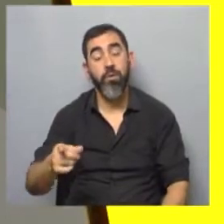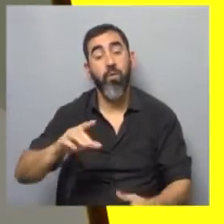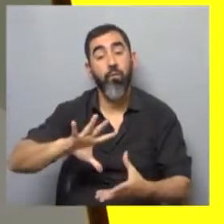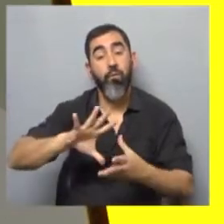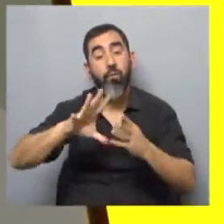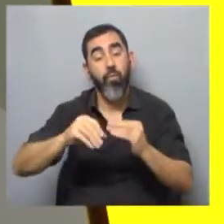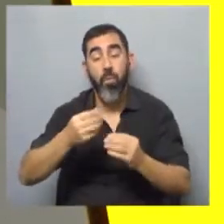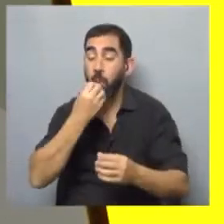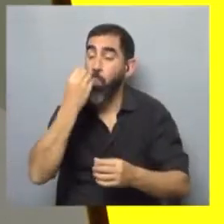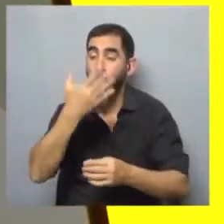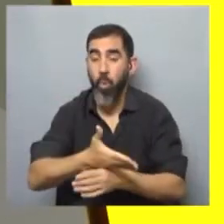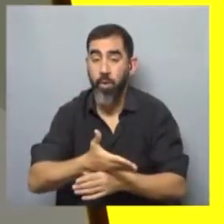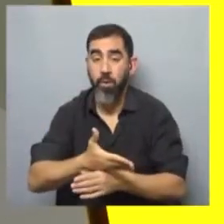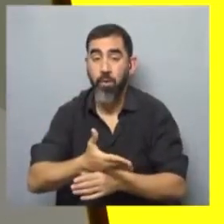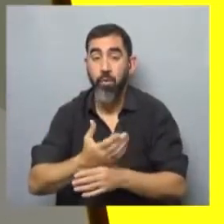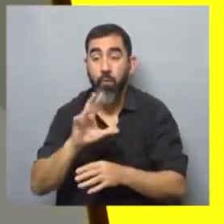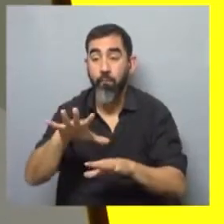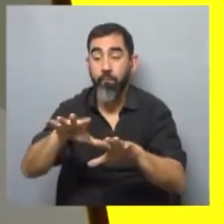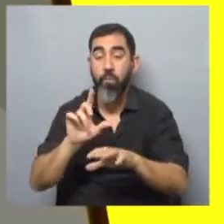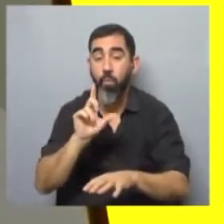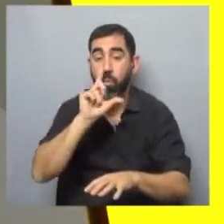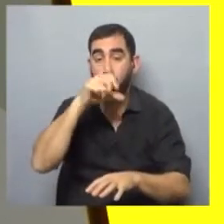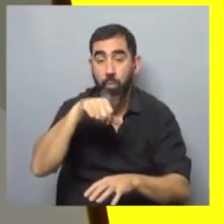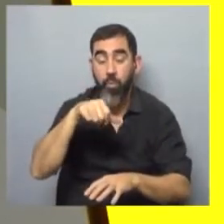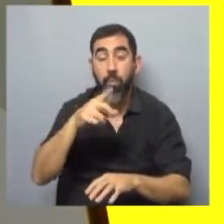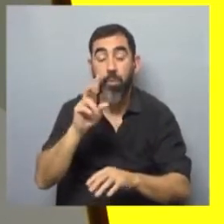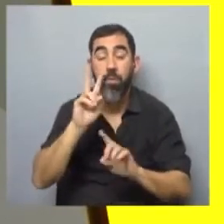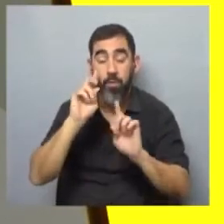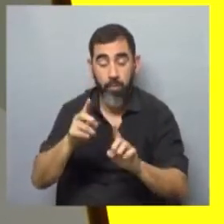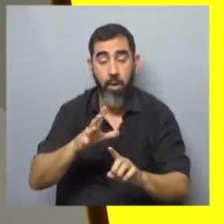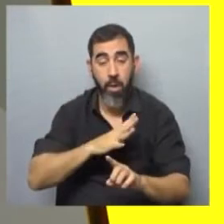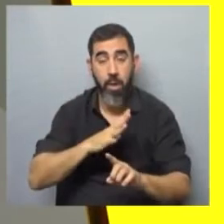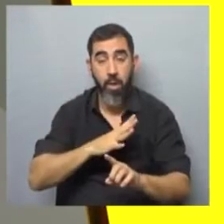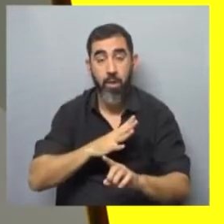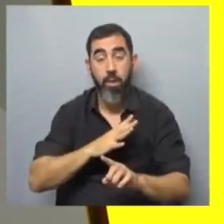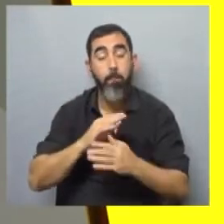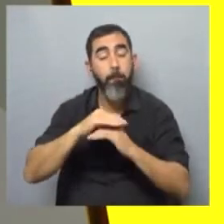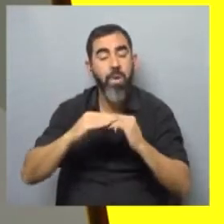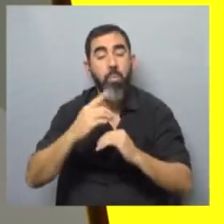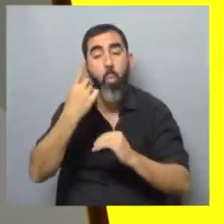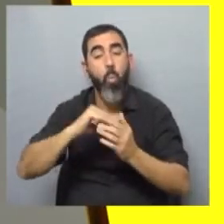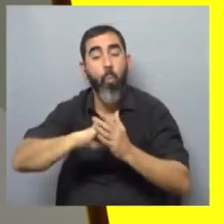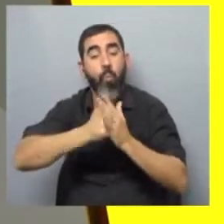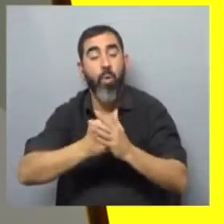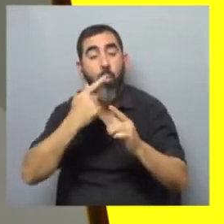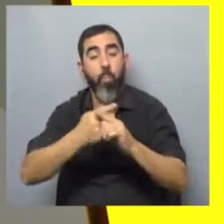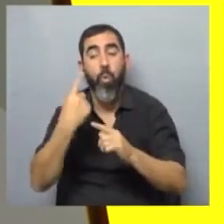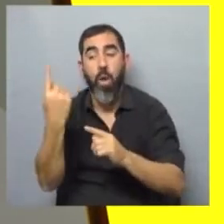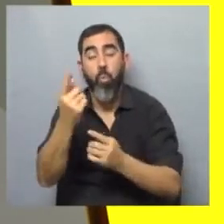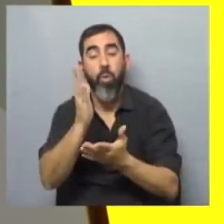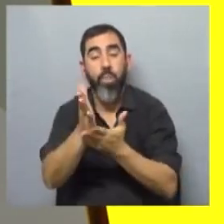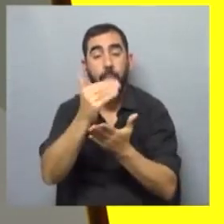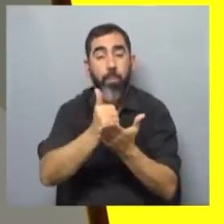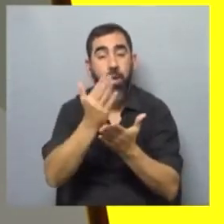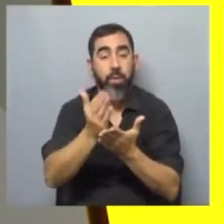muy adecuada para quienes vivimos en la capital, pero como vimos en la primera parte del informe, hay al menos un banco de sangre en cada